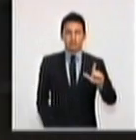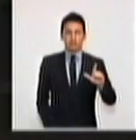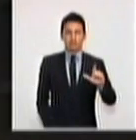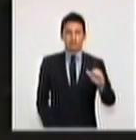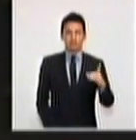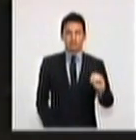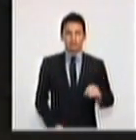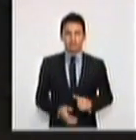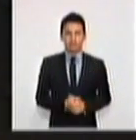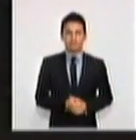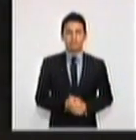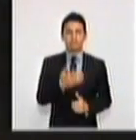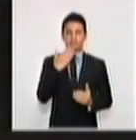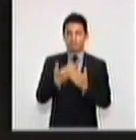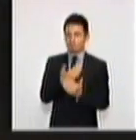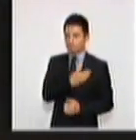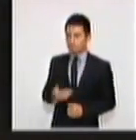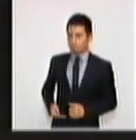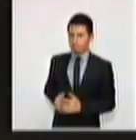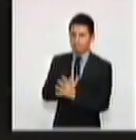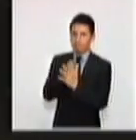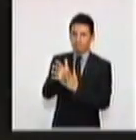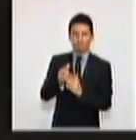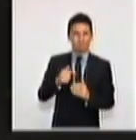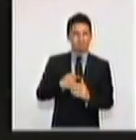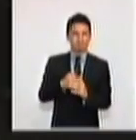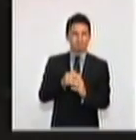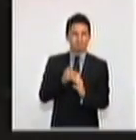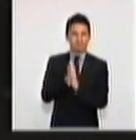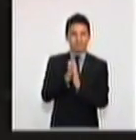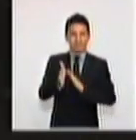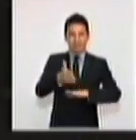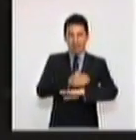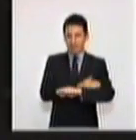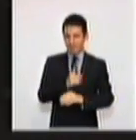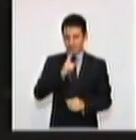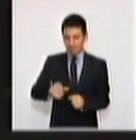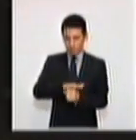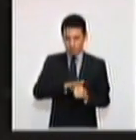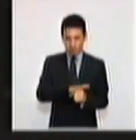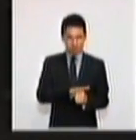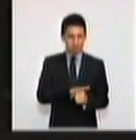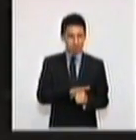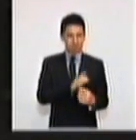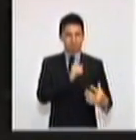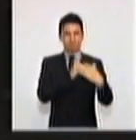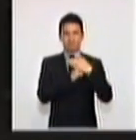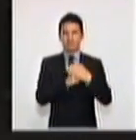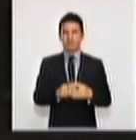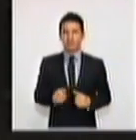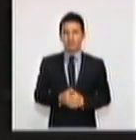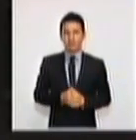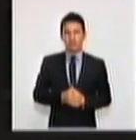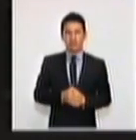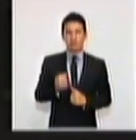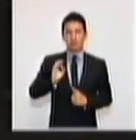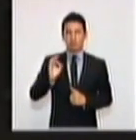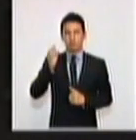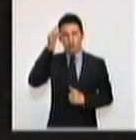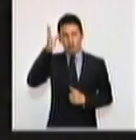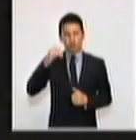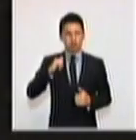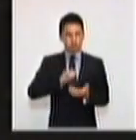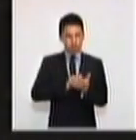Señor presidente, a ver, empiezo por señalar, porque pues lo impusieron así las circunstancias, que no retiro ni una sola